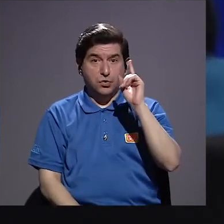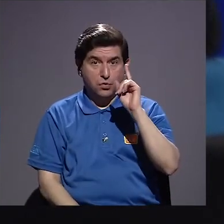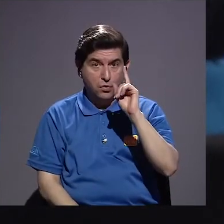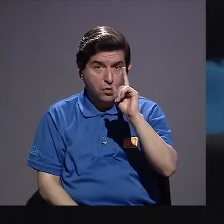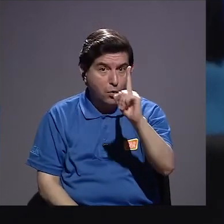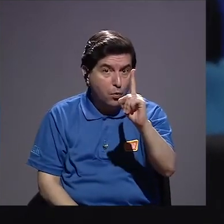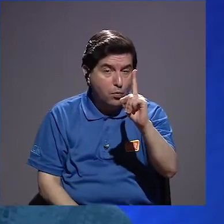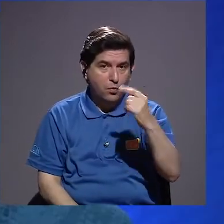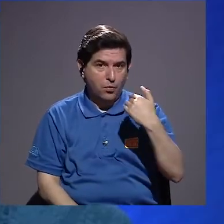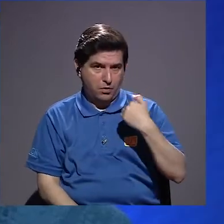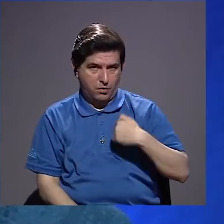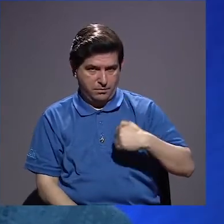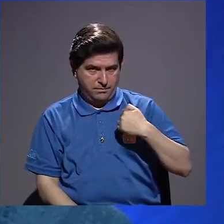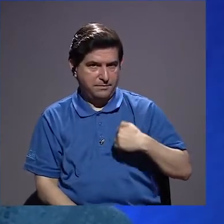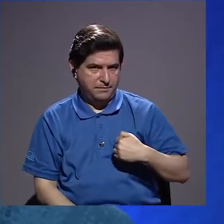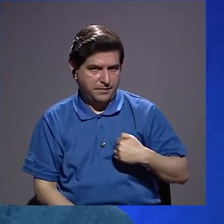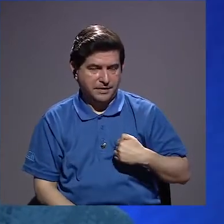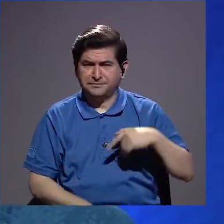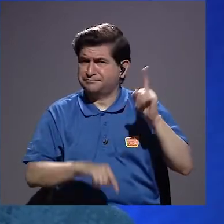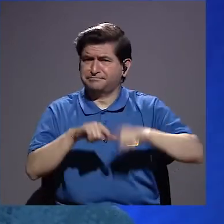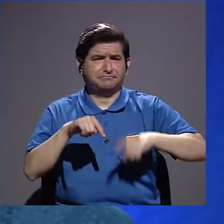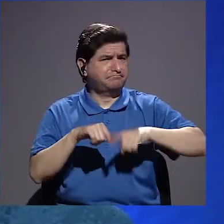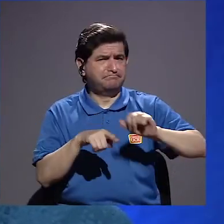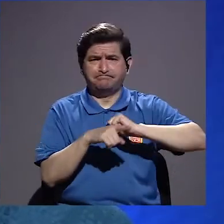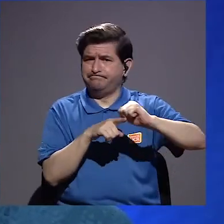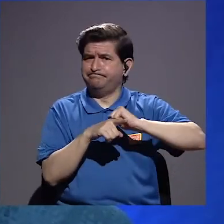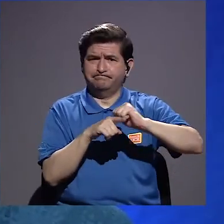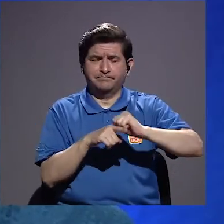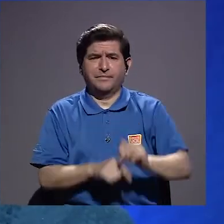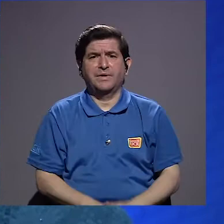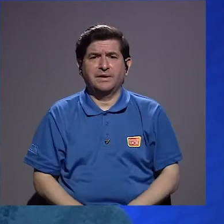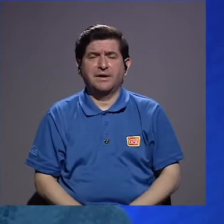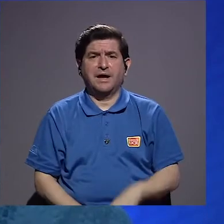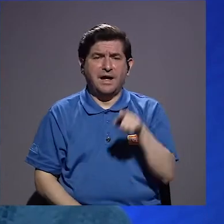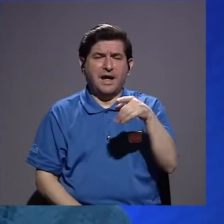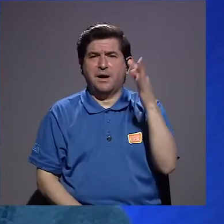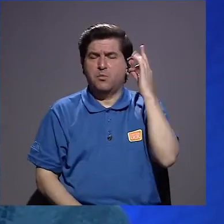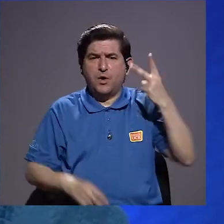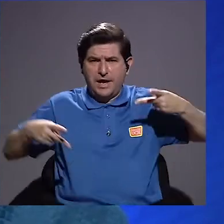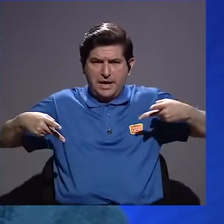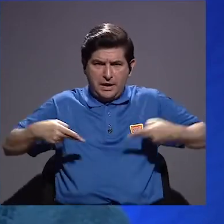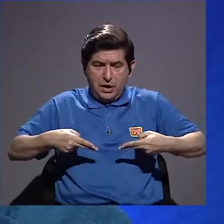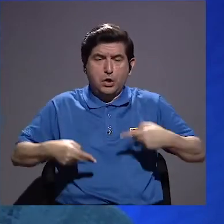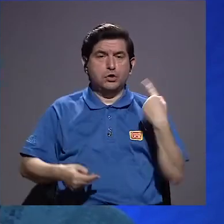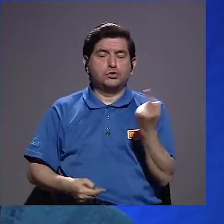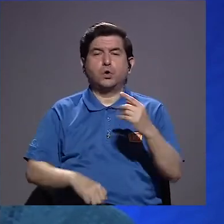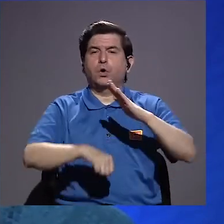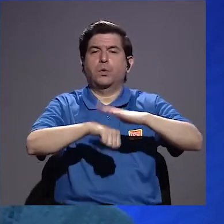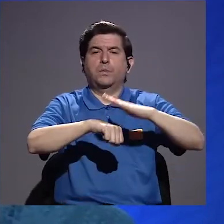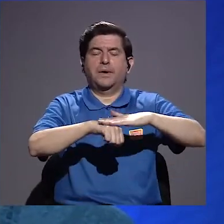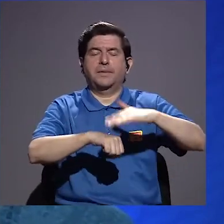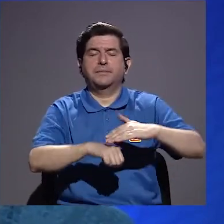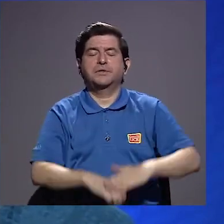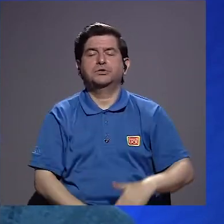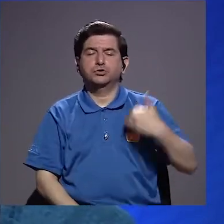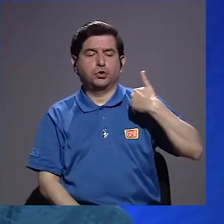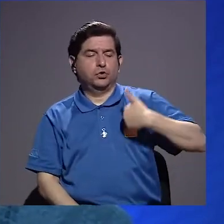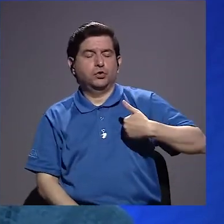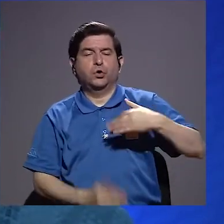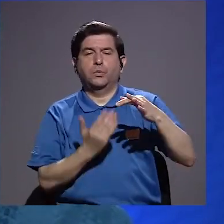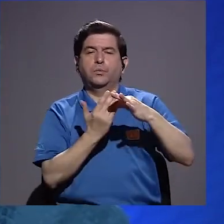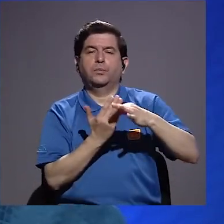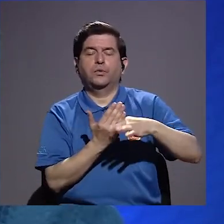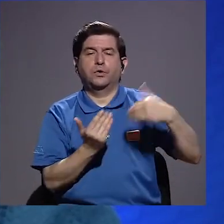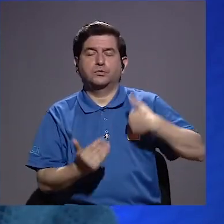con una declaración del hombre. No podía practicarse la esterilización de la mujer si no era con la autorización del